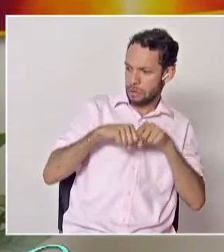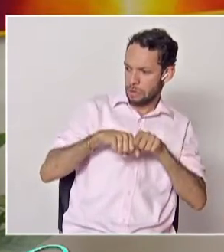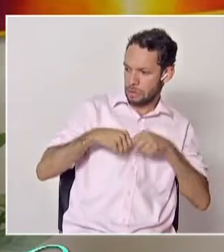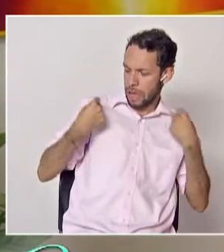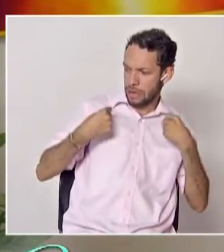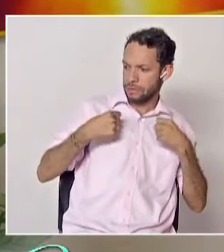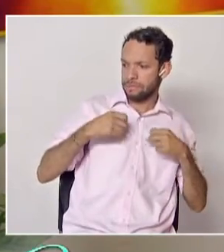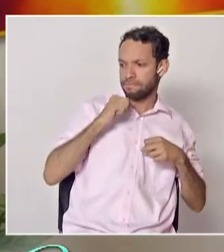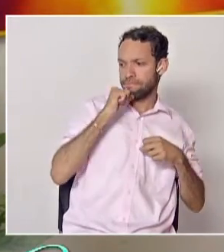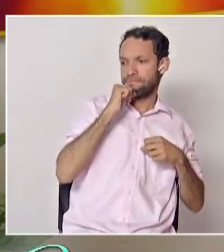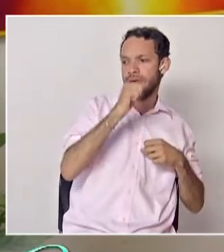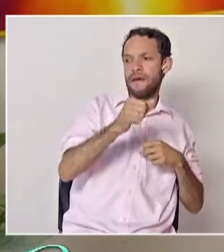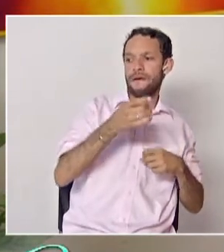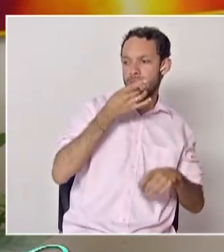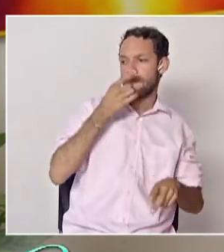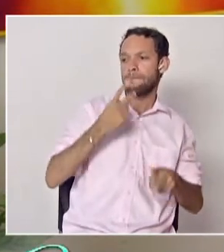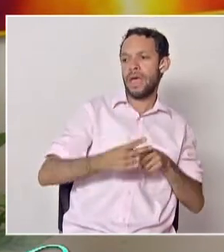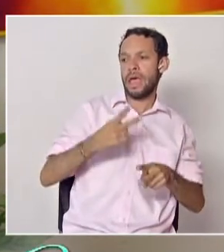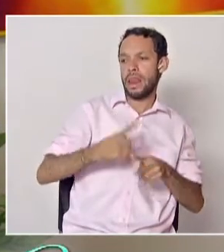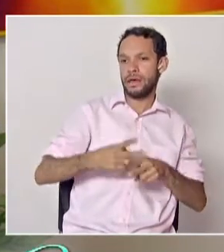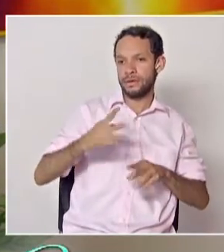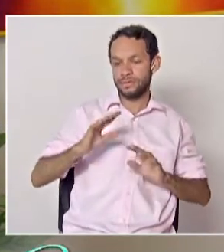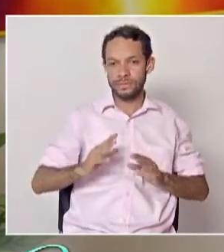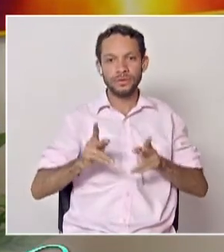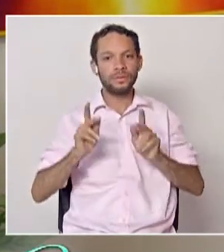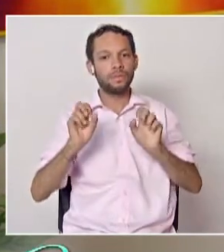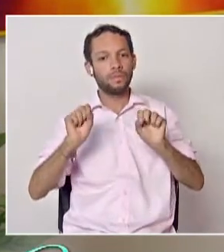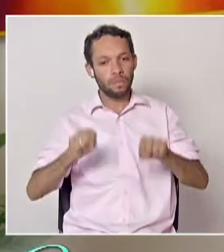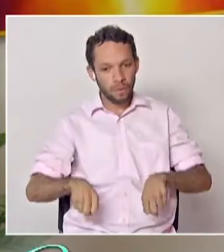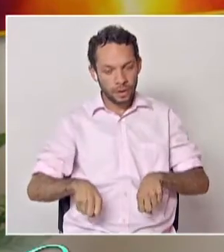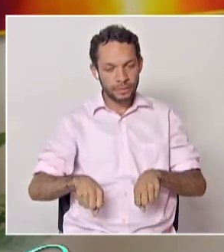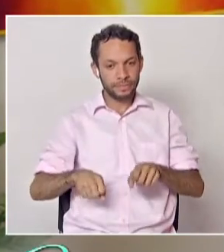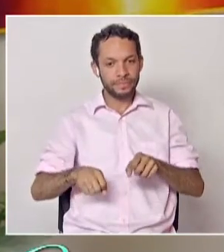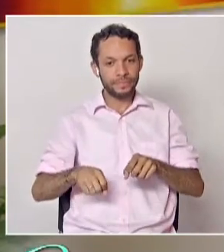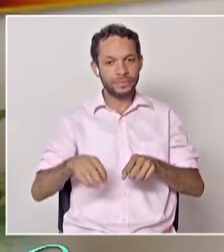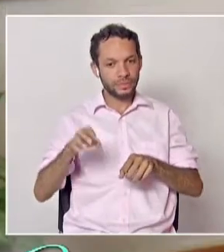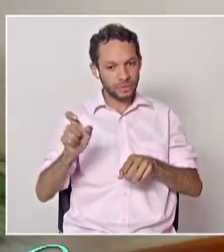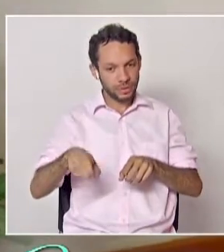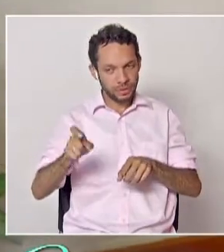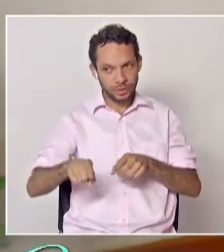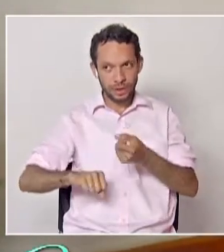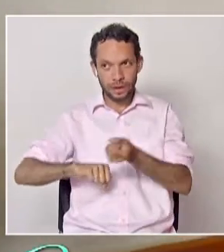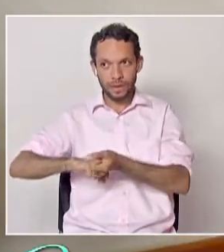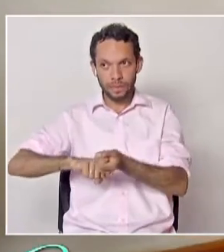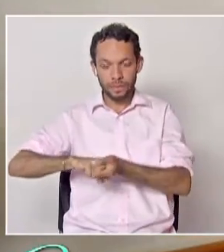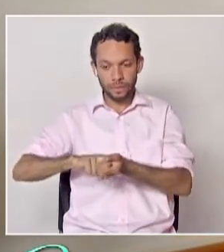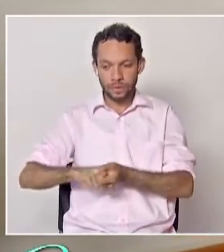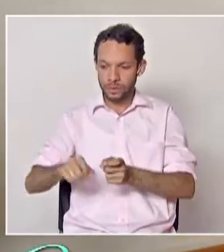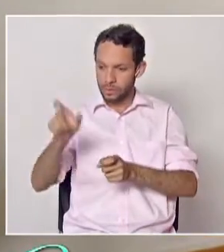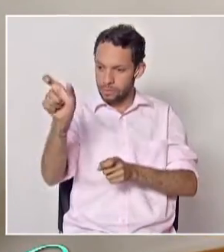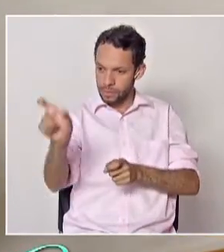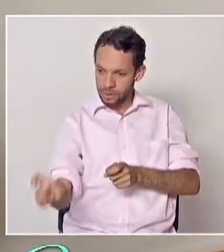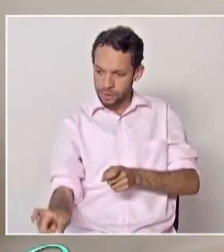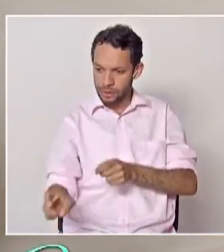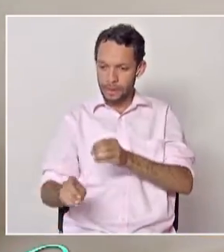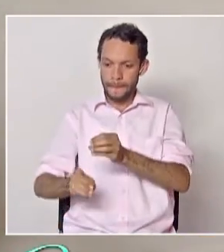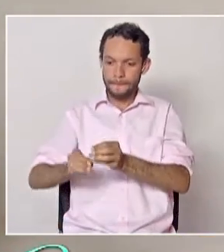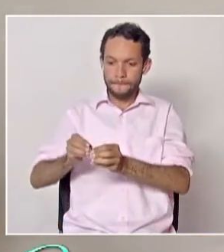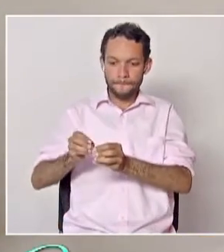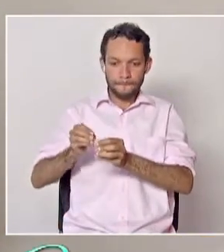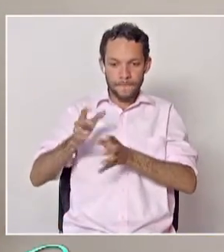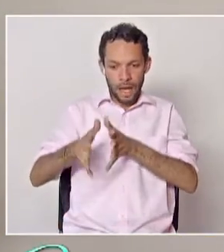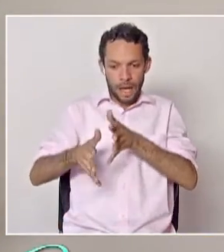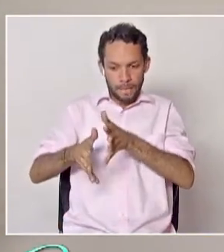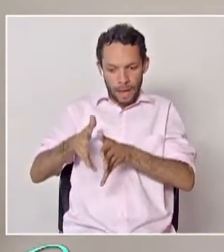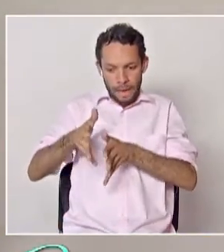aparentemente son tan exigentes. Voy a hacer en este momento precisamente un ajuste con Dani, quería aclarar eso. Este ajuste que voy a hacer acá lo podemos manejar